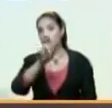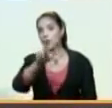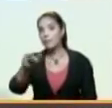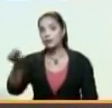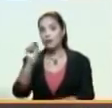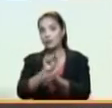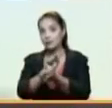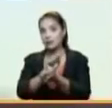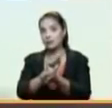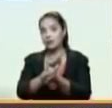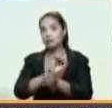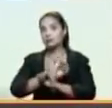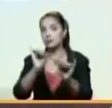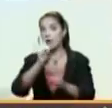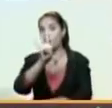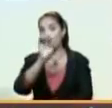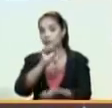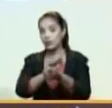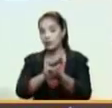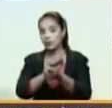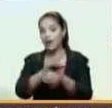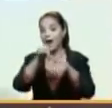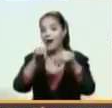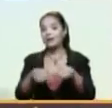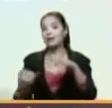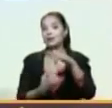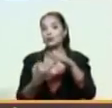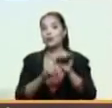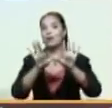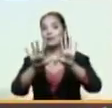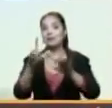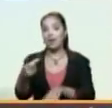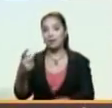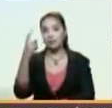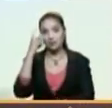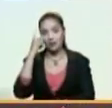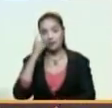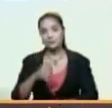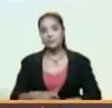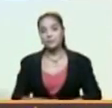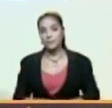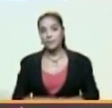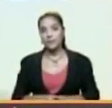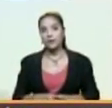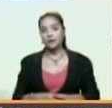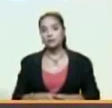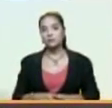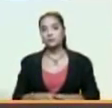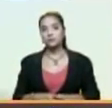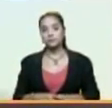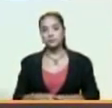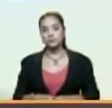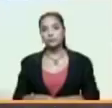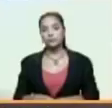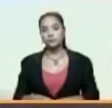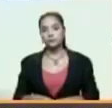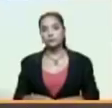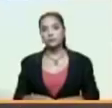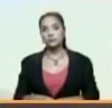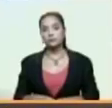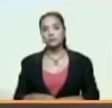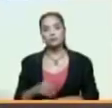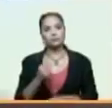vean. Apenas tenemos en esta institución 10 días. Nos posesionamos, digamos,